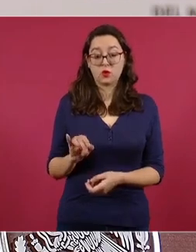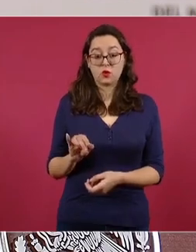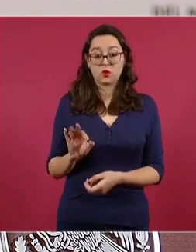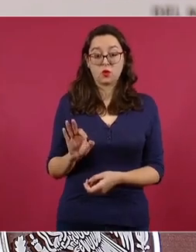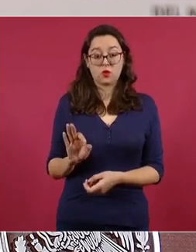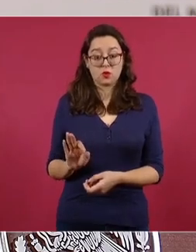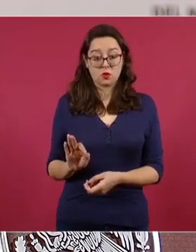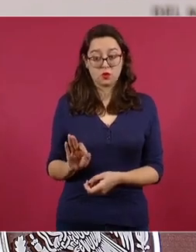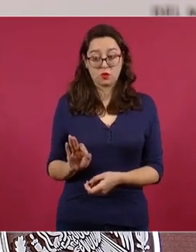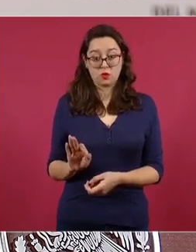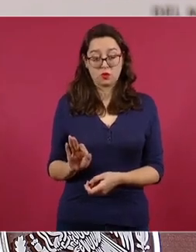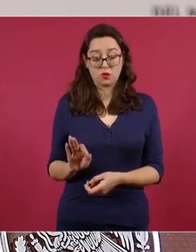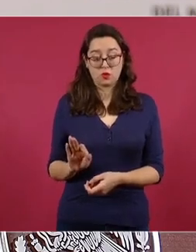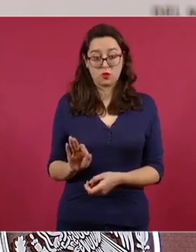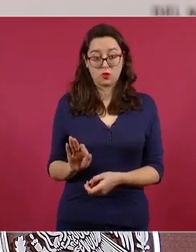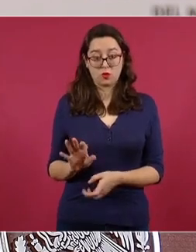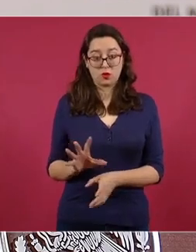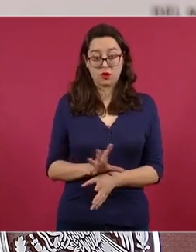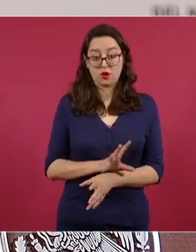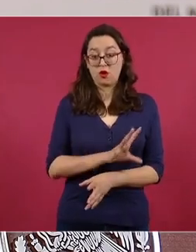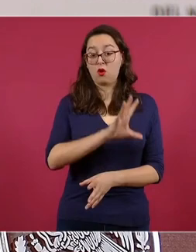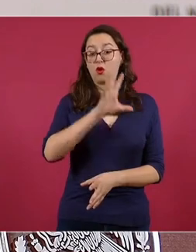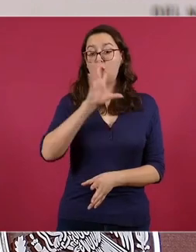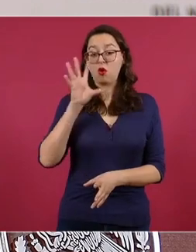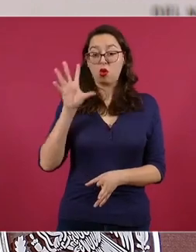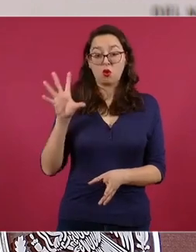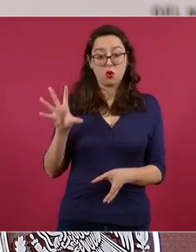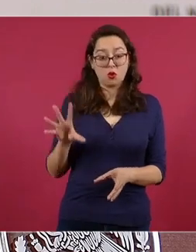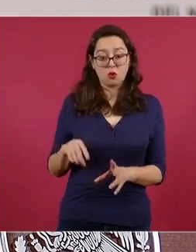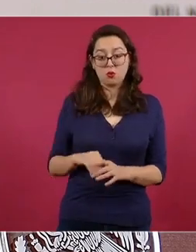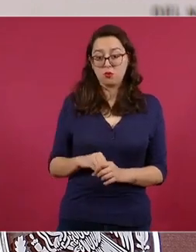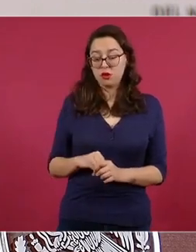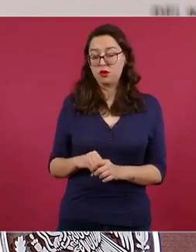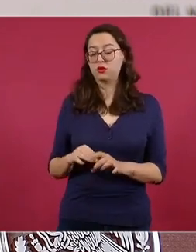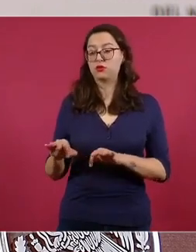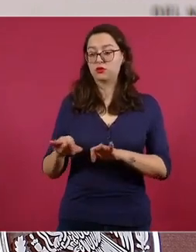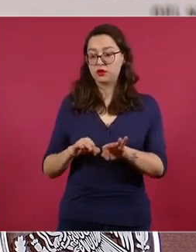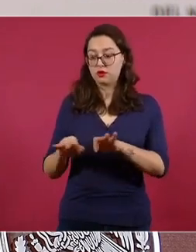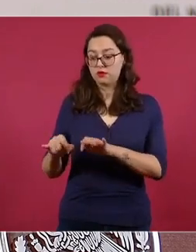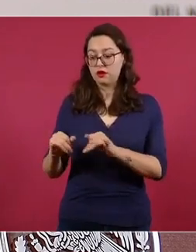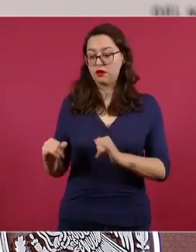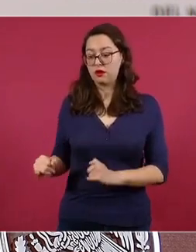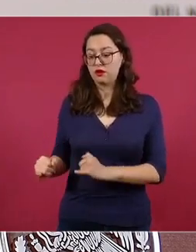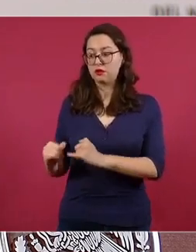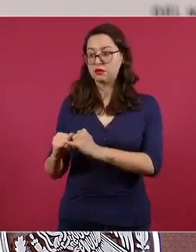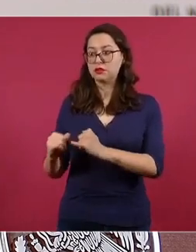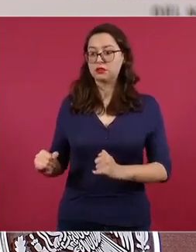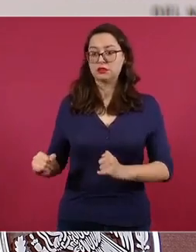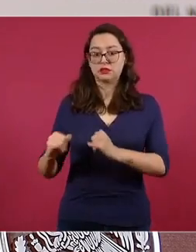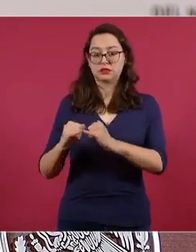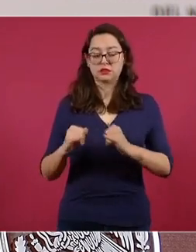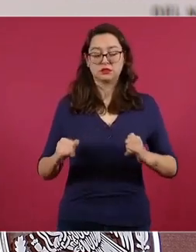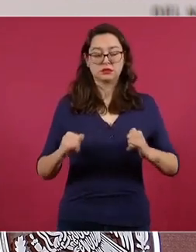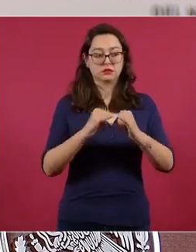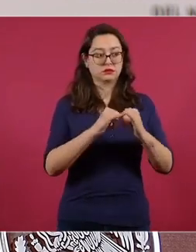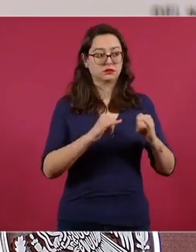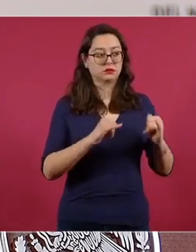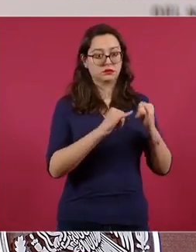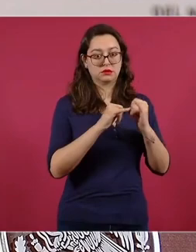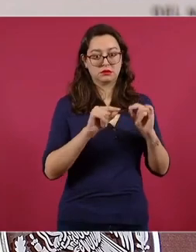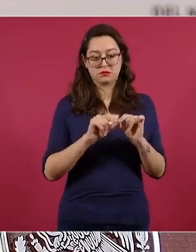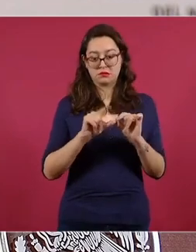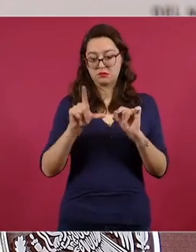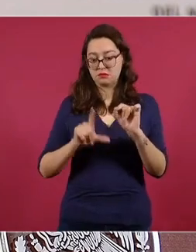Financiera es completa, no solamente con las demás instrumentos de inteligencia del país